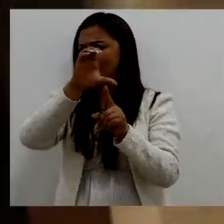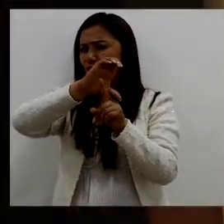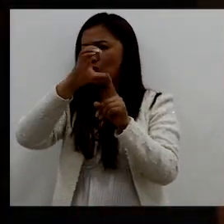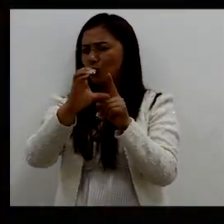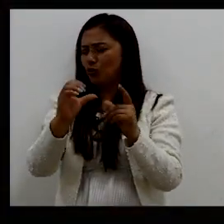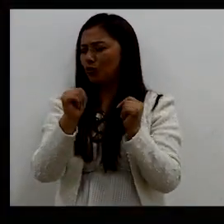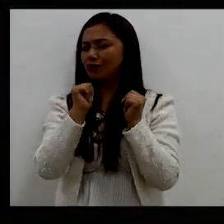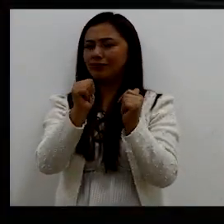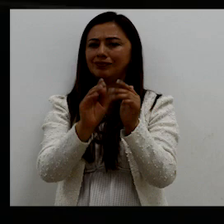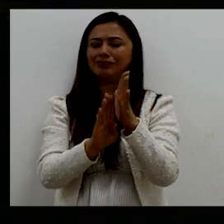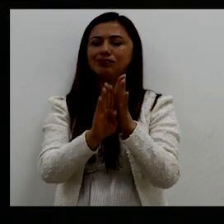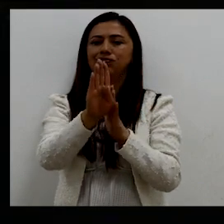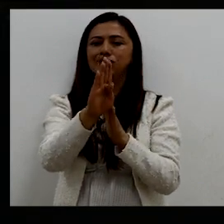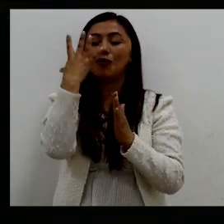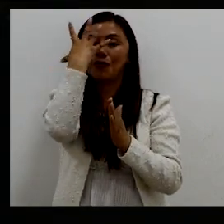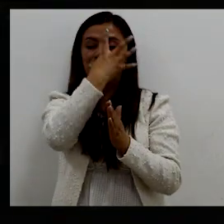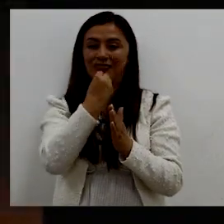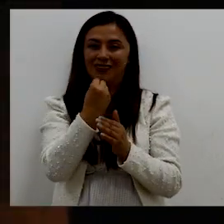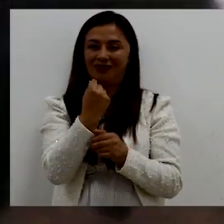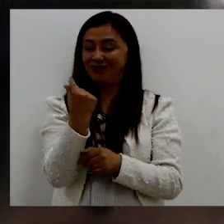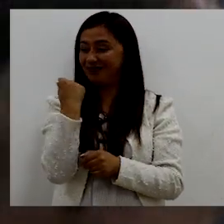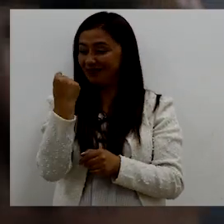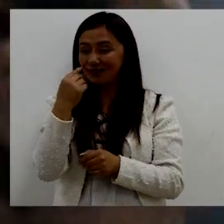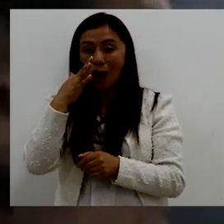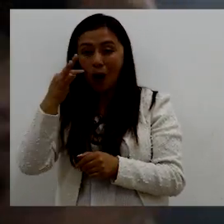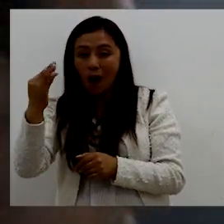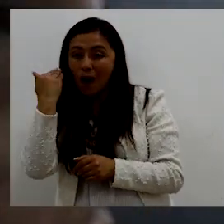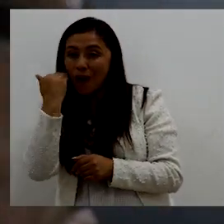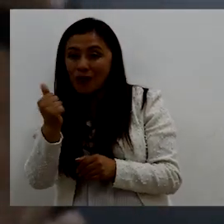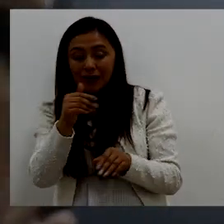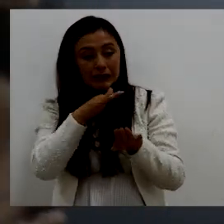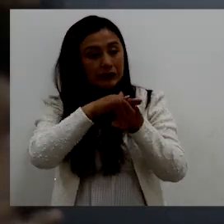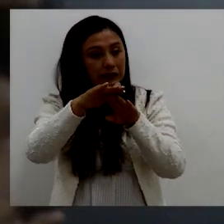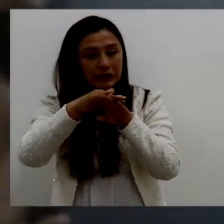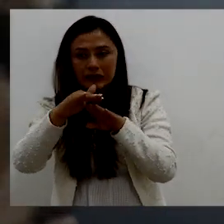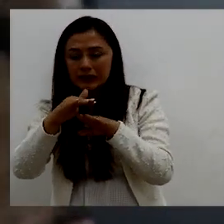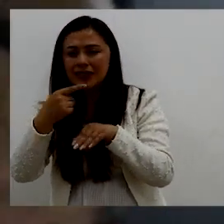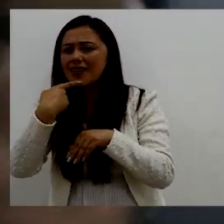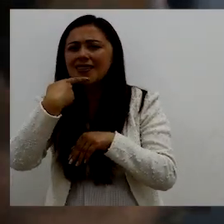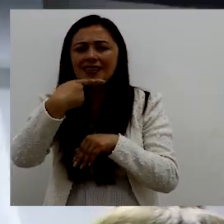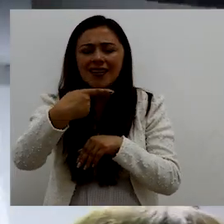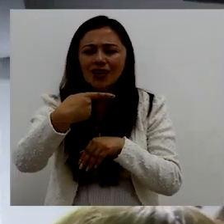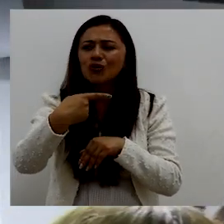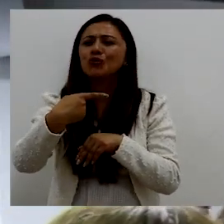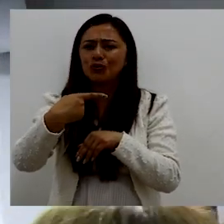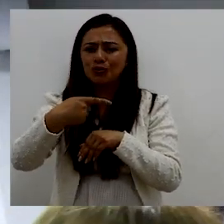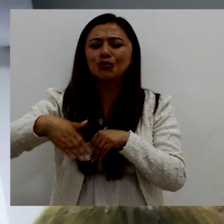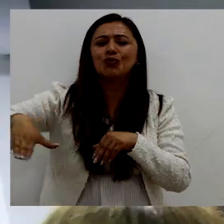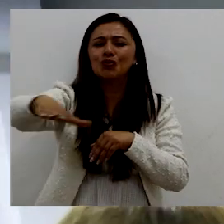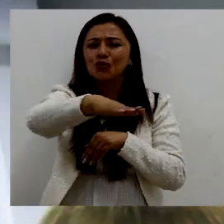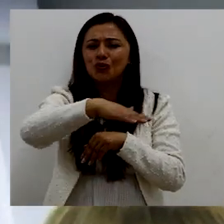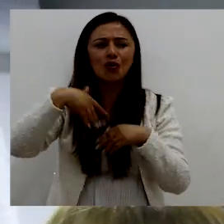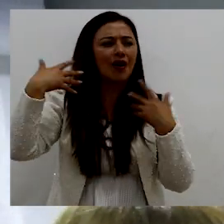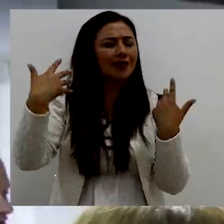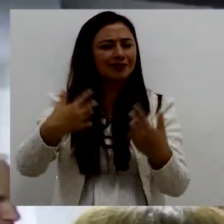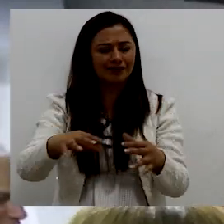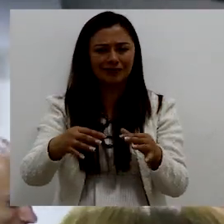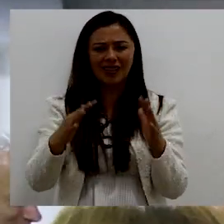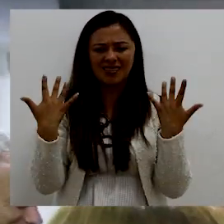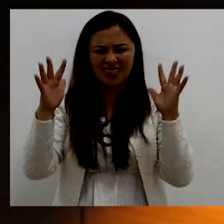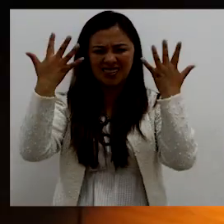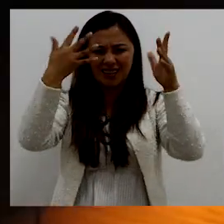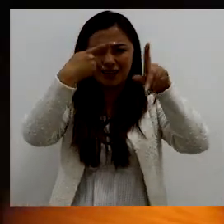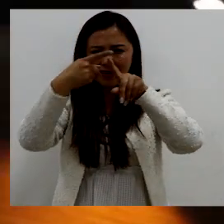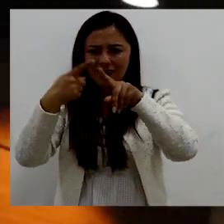importante para el departamento. Lo comentaban los funcionarios aquí, ese es un escenario que debe quedar listo para eventos de gran formato.